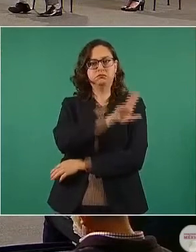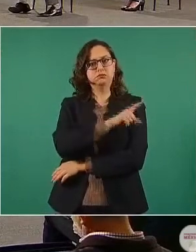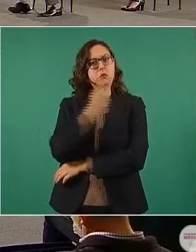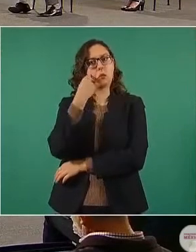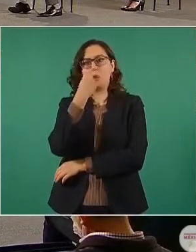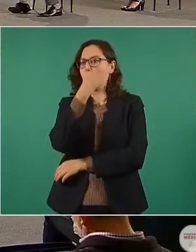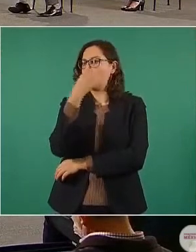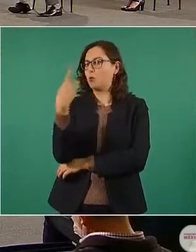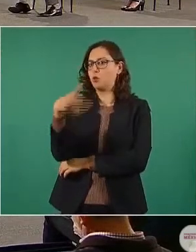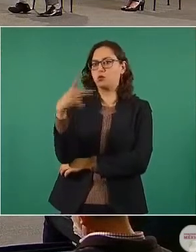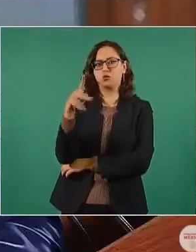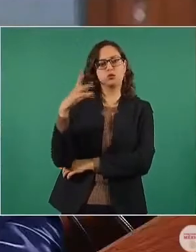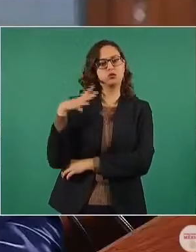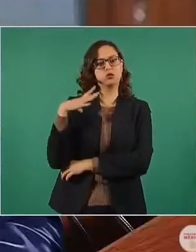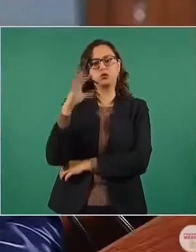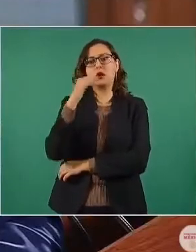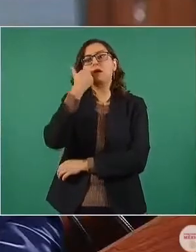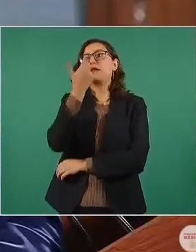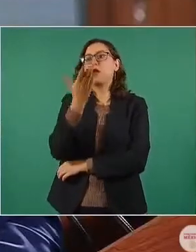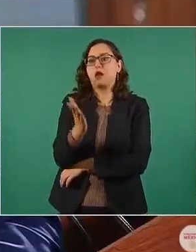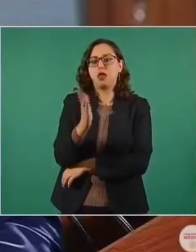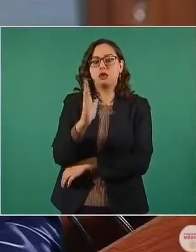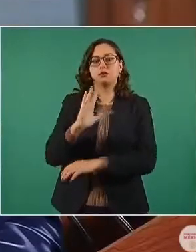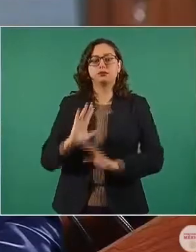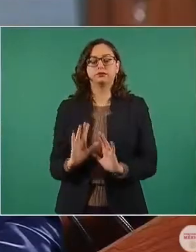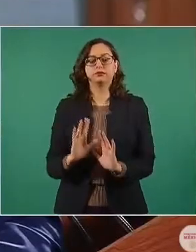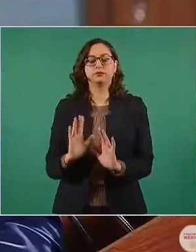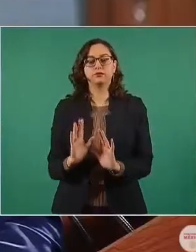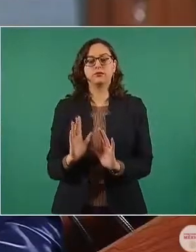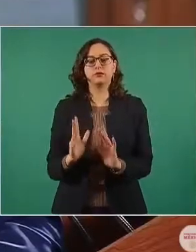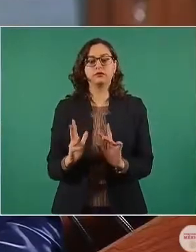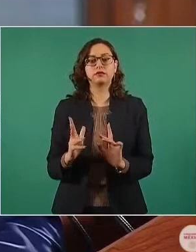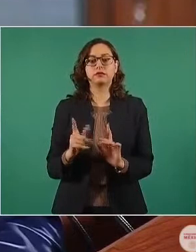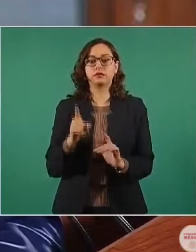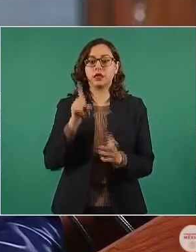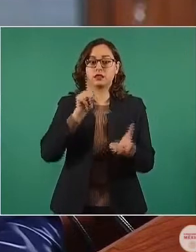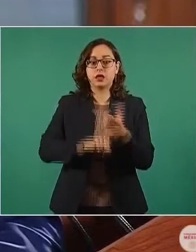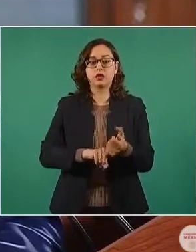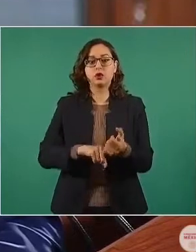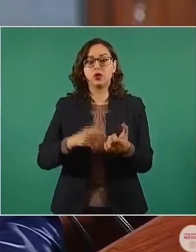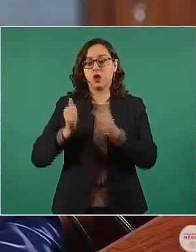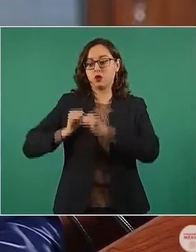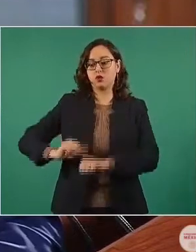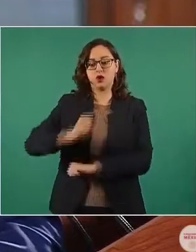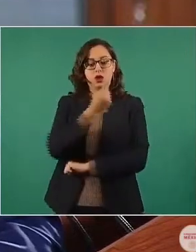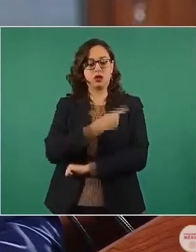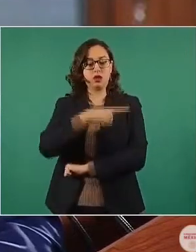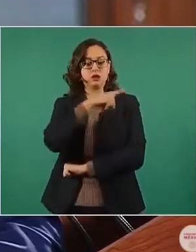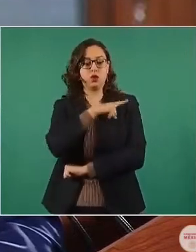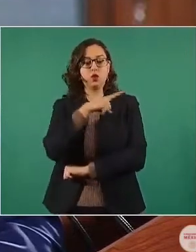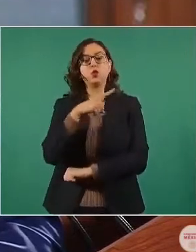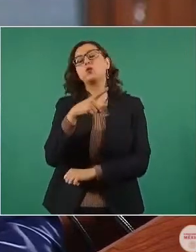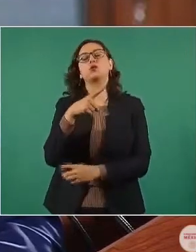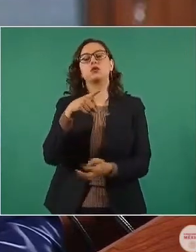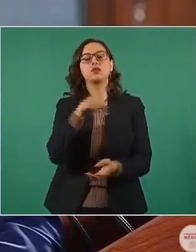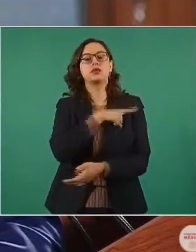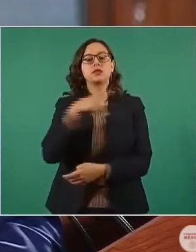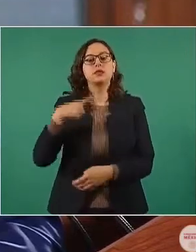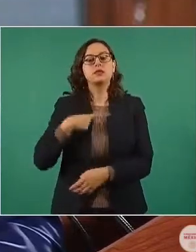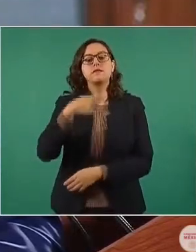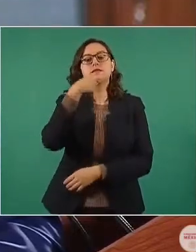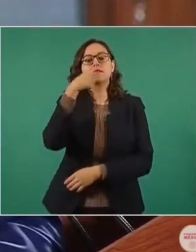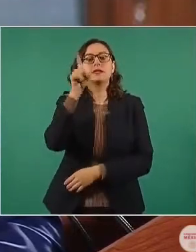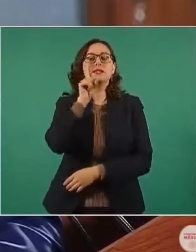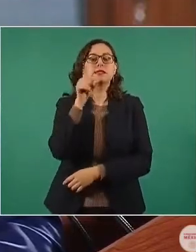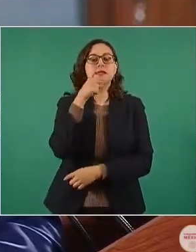tenemos que cuidar el sector salud, tiene que estar muy pendiente de las niñas, de los